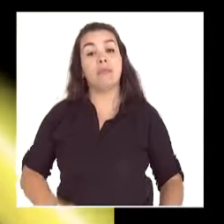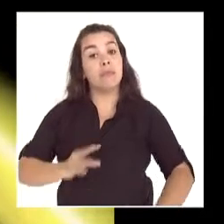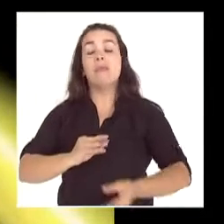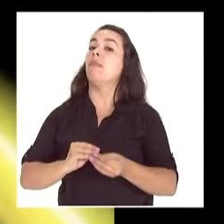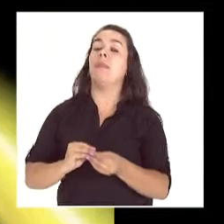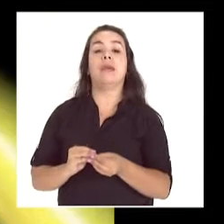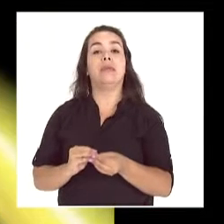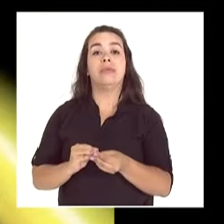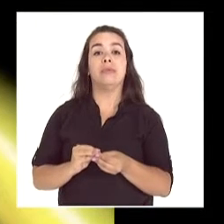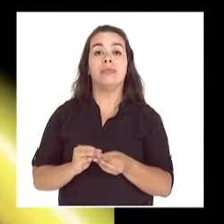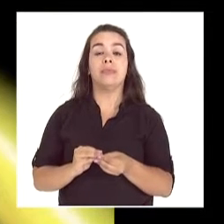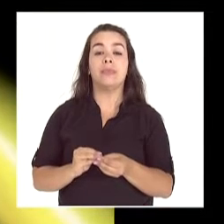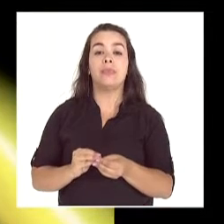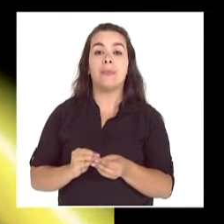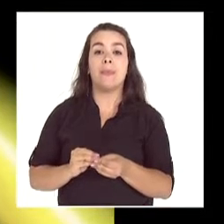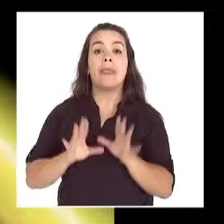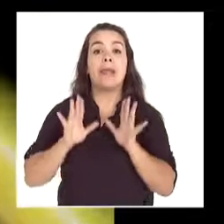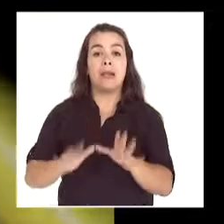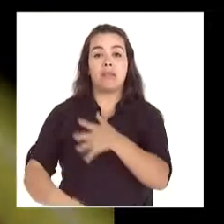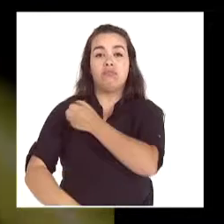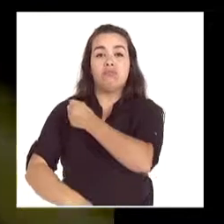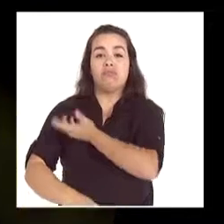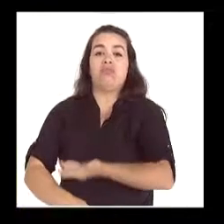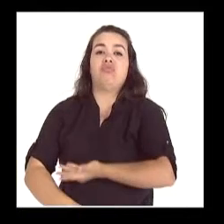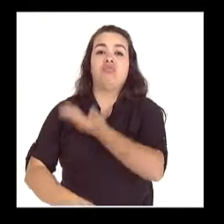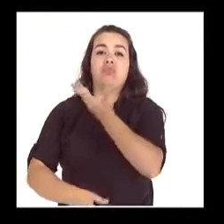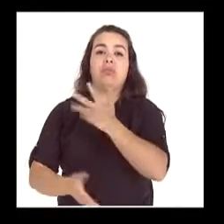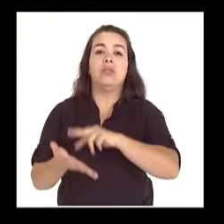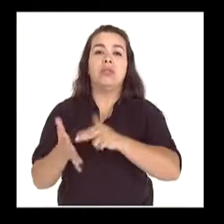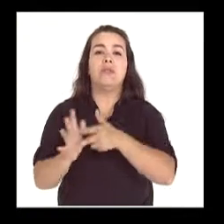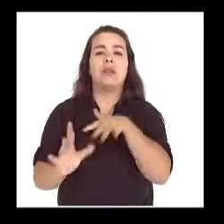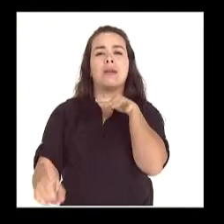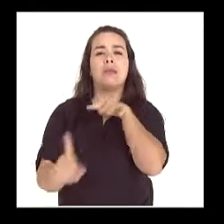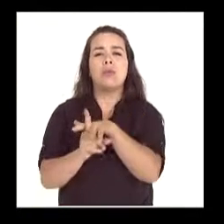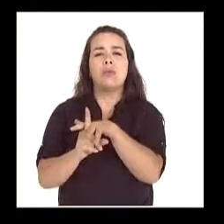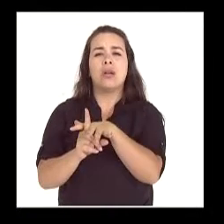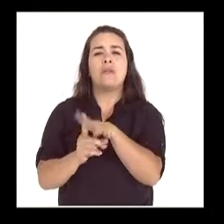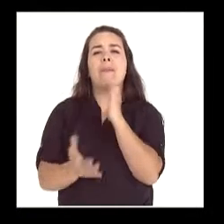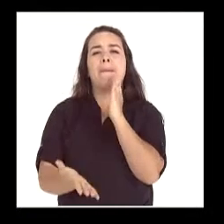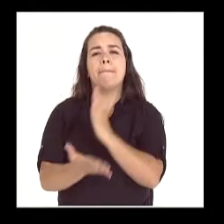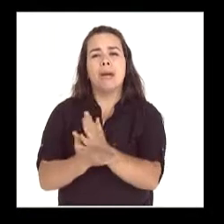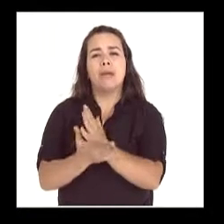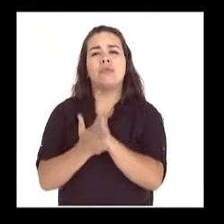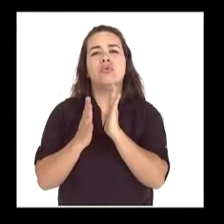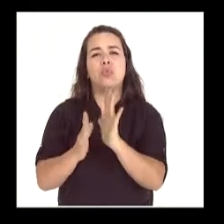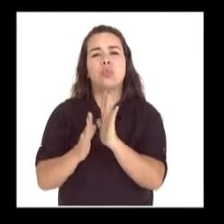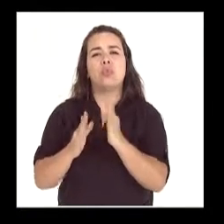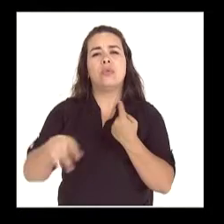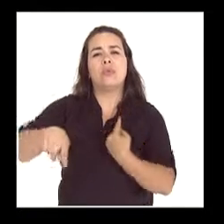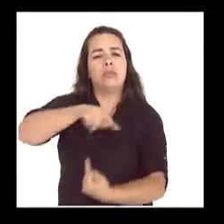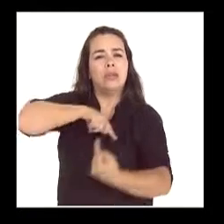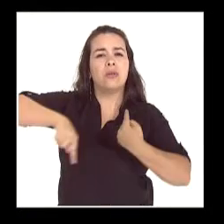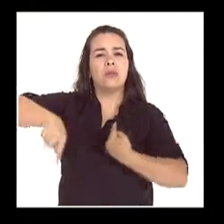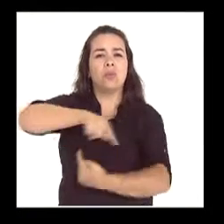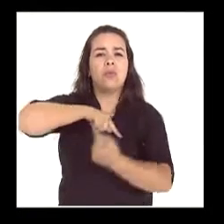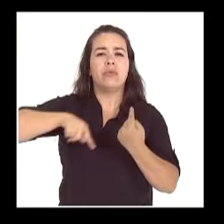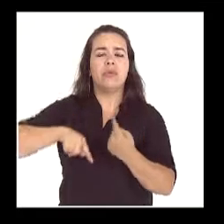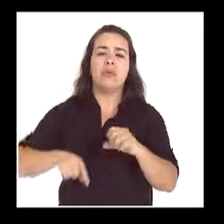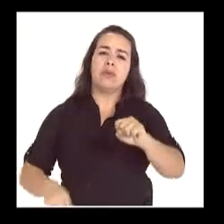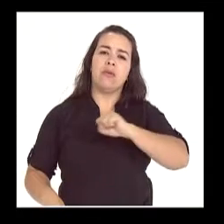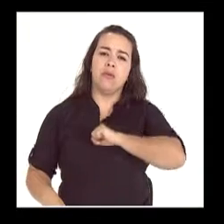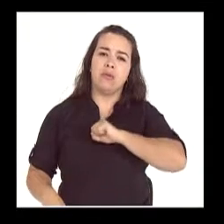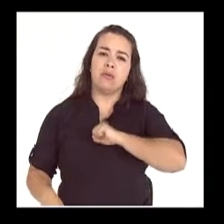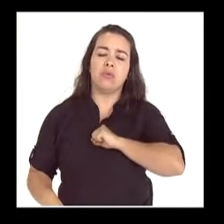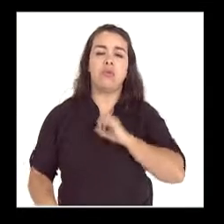adicionalmente, esta hipertensión arterial puede causar los mismos efectos en la circulación como en el corazón